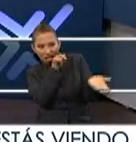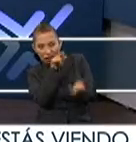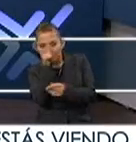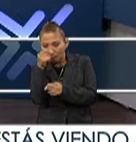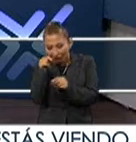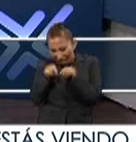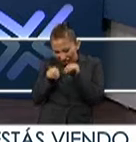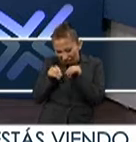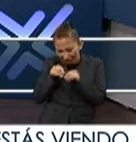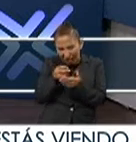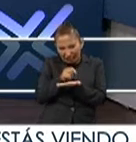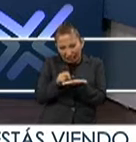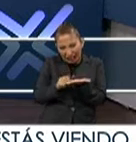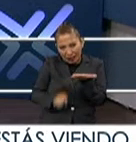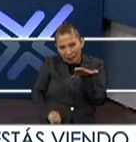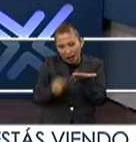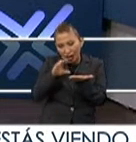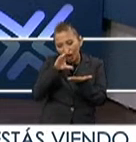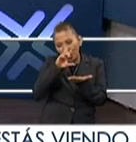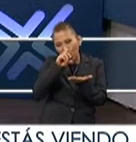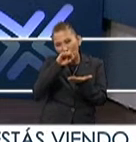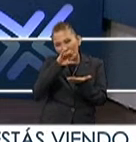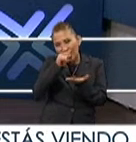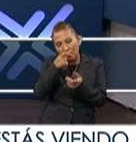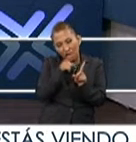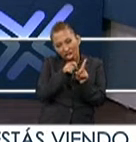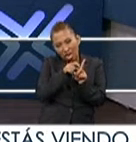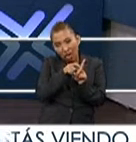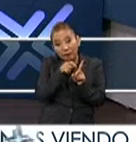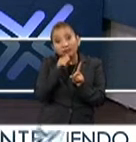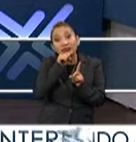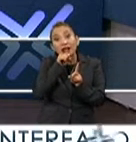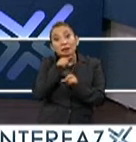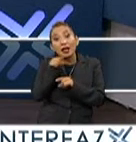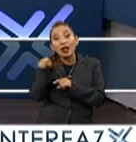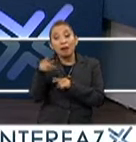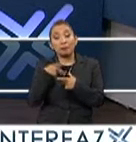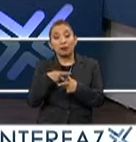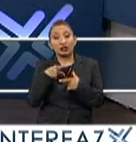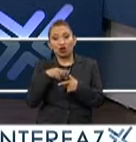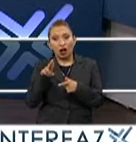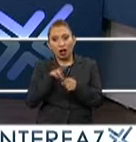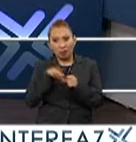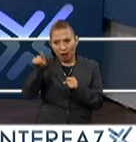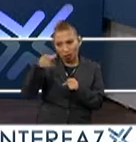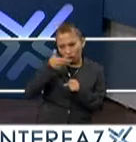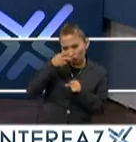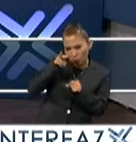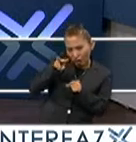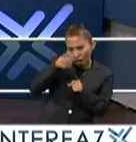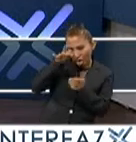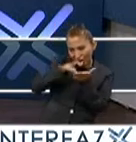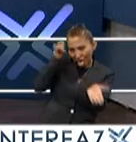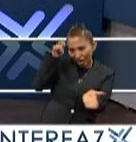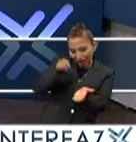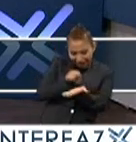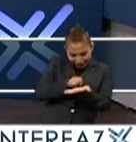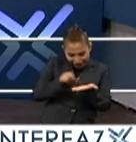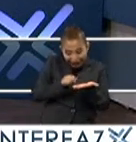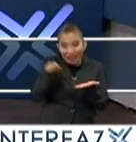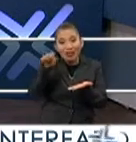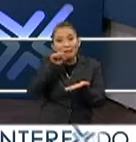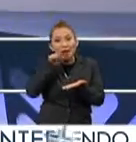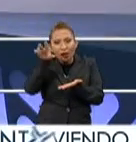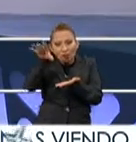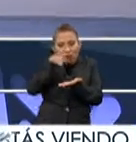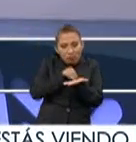muchos cronistas que hacen crónica irónica, sino la gente común, las costumbres que tenemos arraigadas. Él